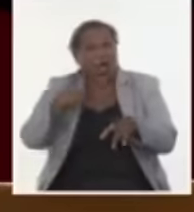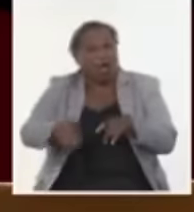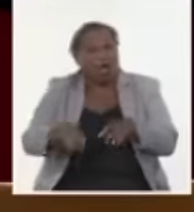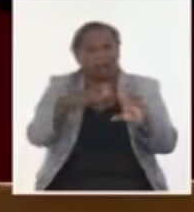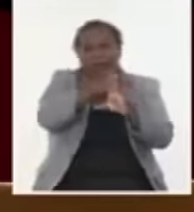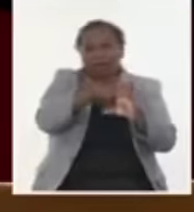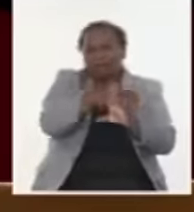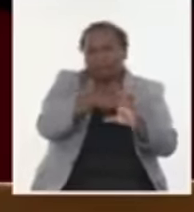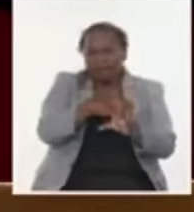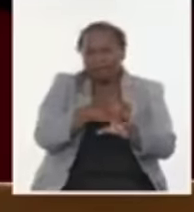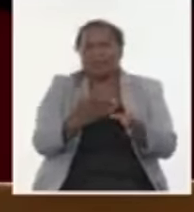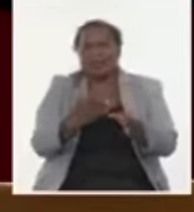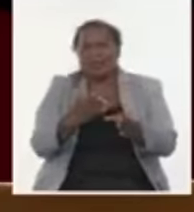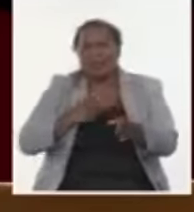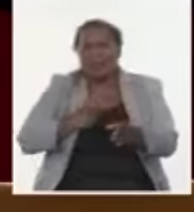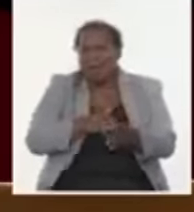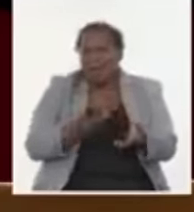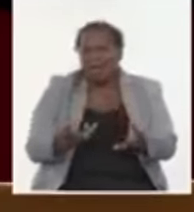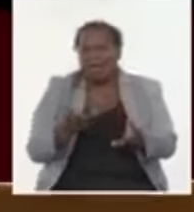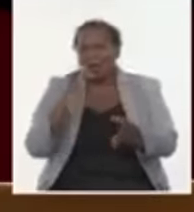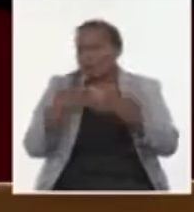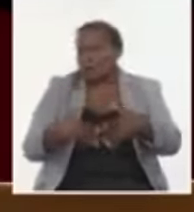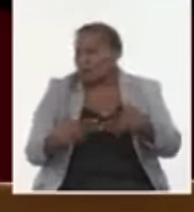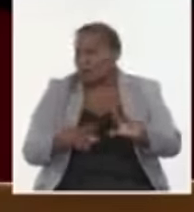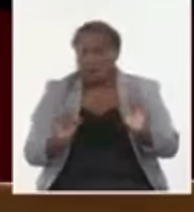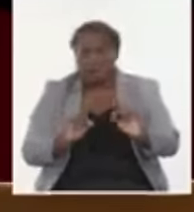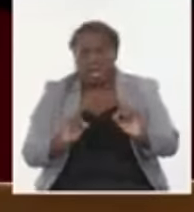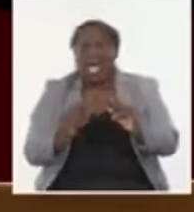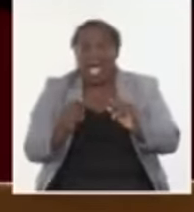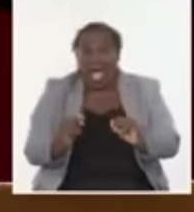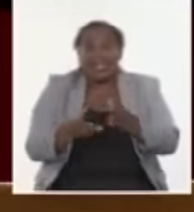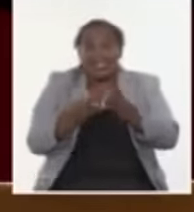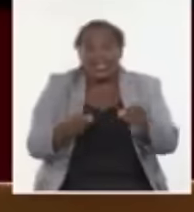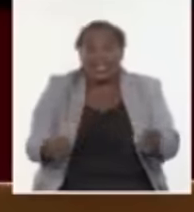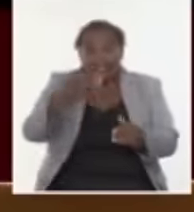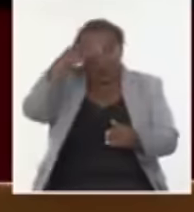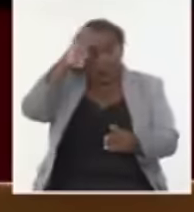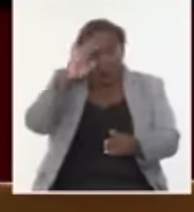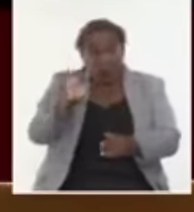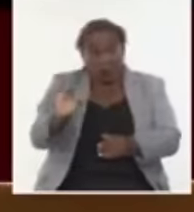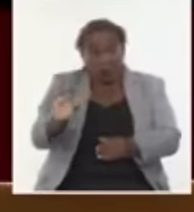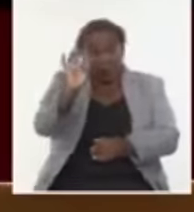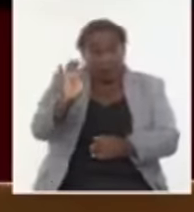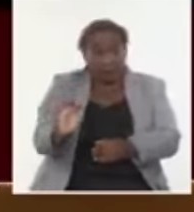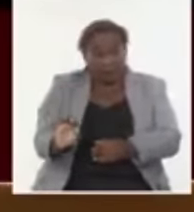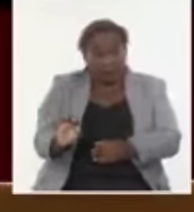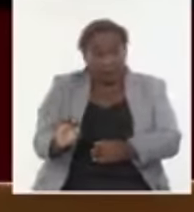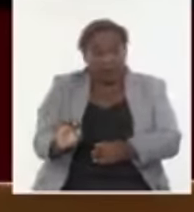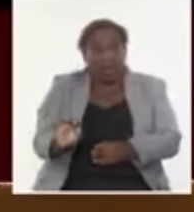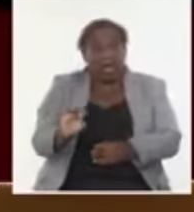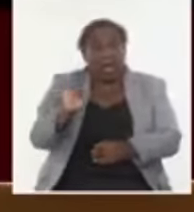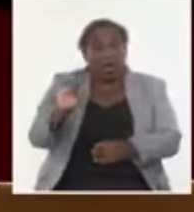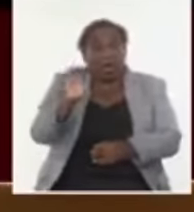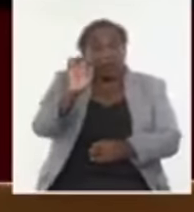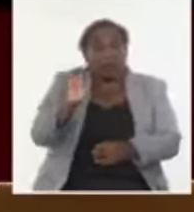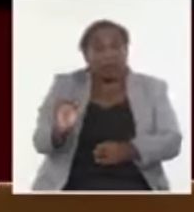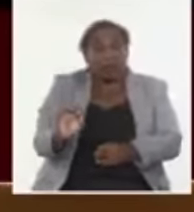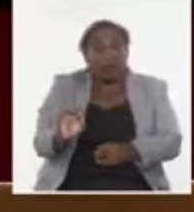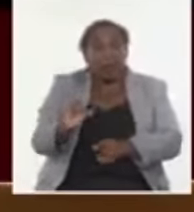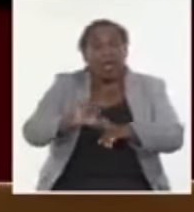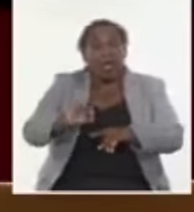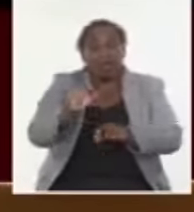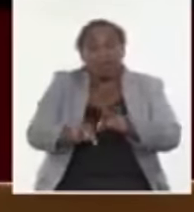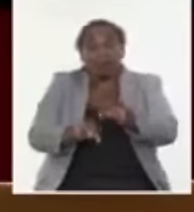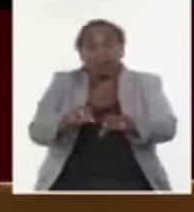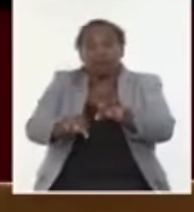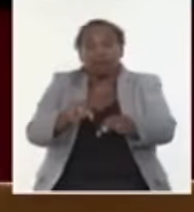pero no producen. Pero ahora, de esas tierras que hay en Cuba, el 90% de la tierra cultivable están